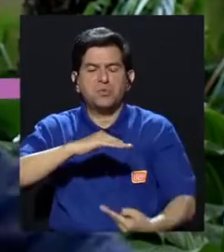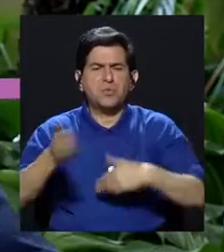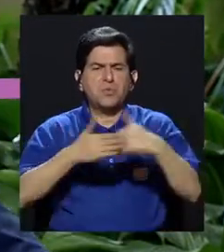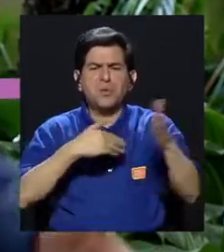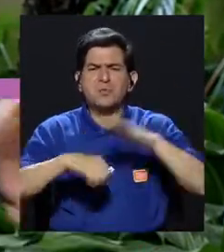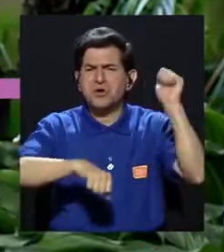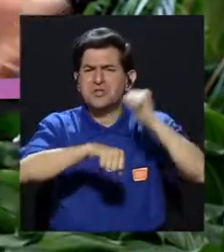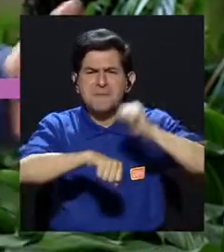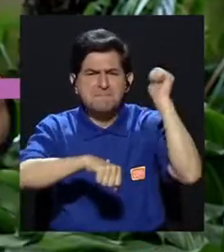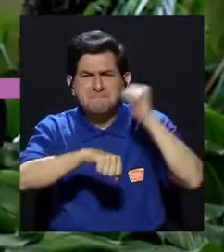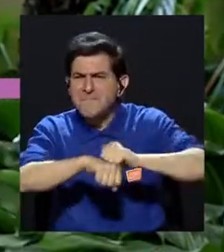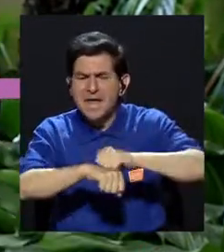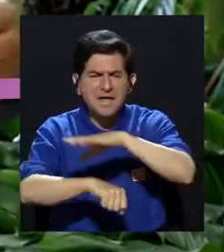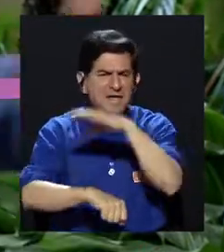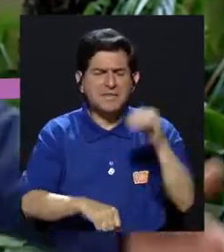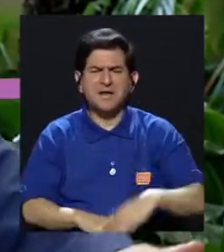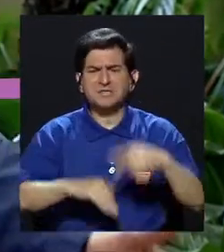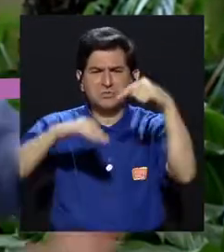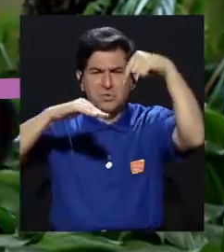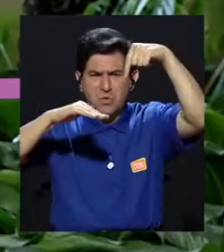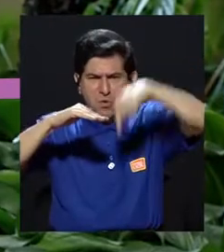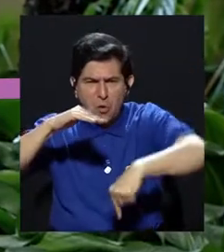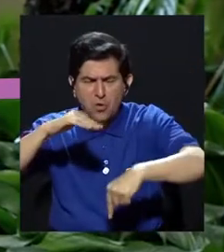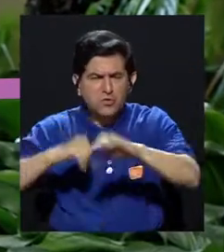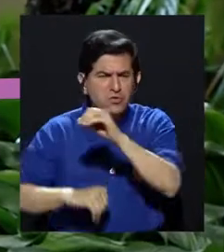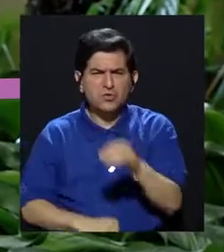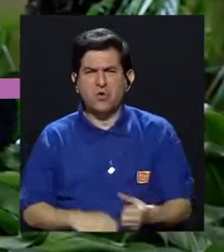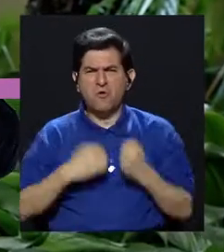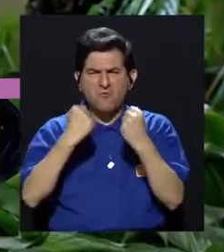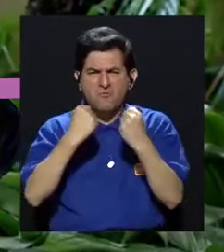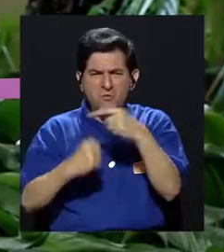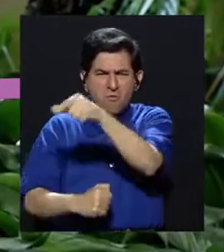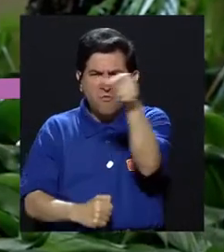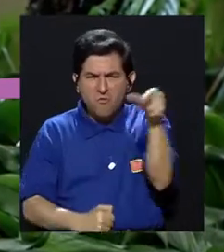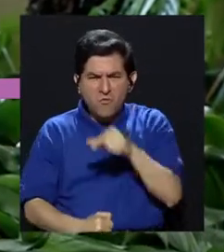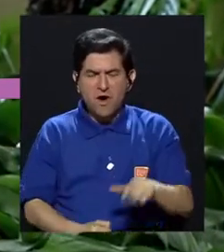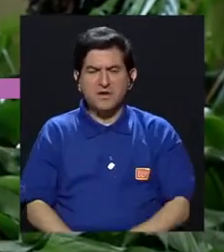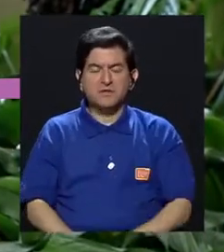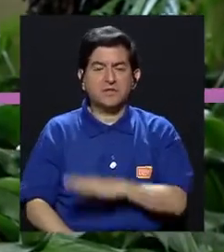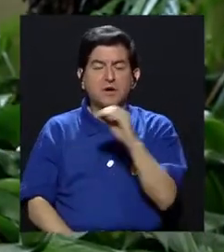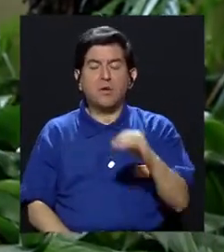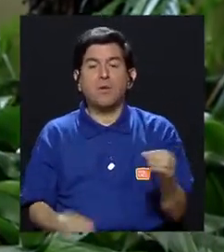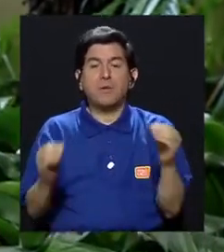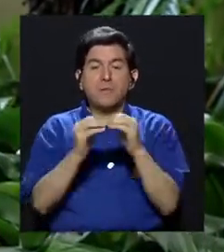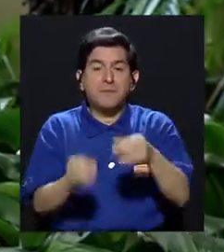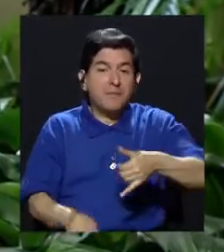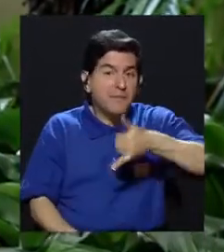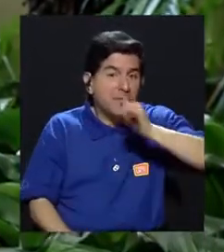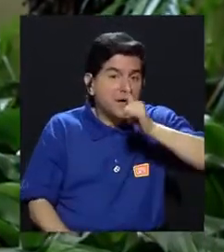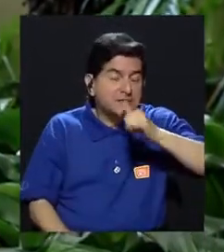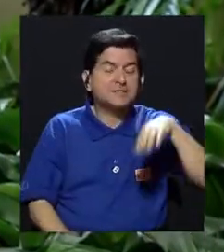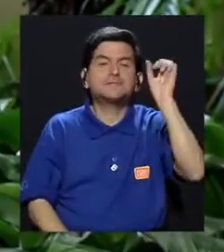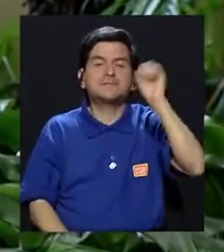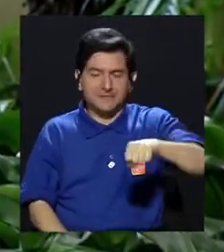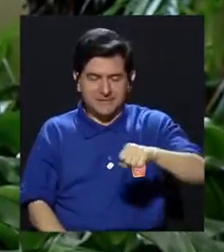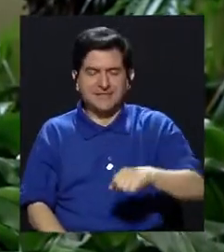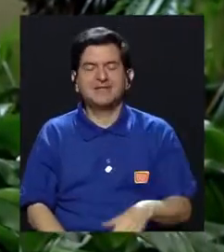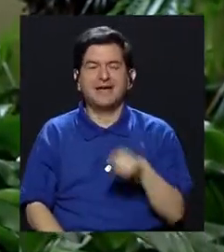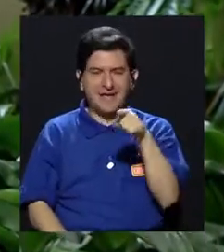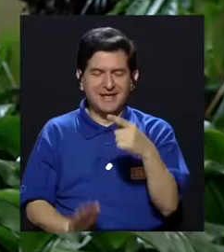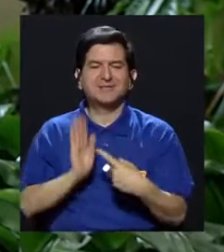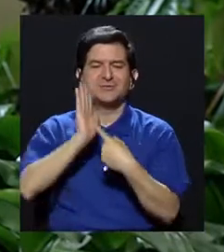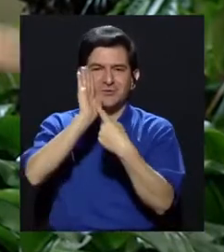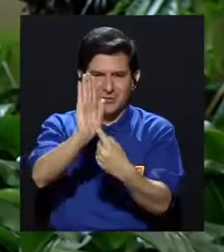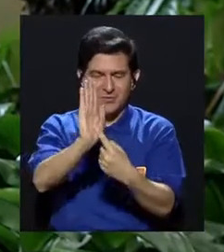hay rocas, no importa si es muy hondo, o si hay corrientes. Porque yo tengo más guaro. Tengo que